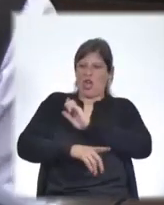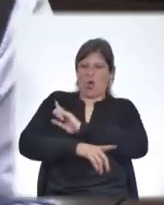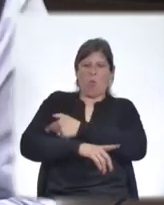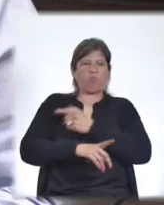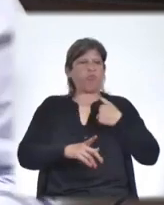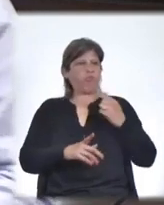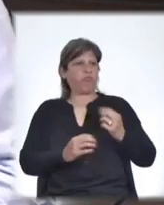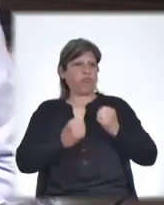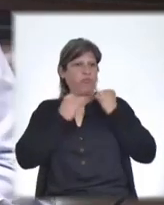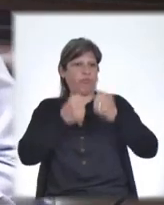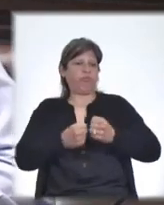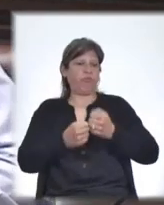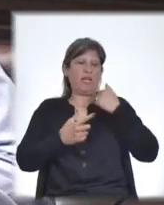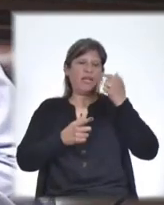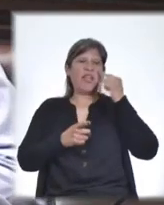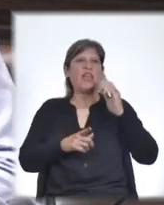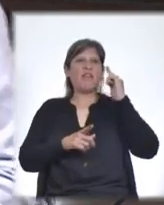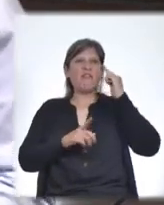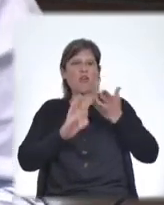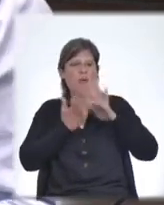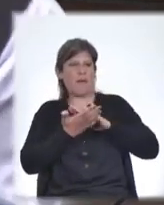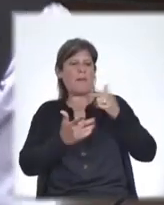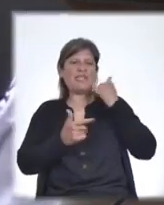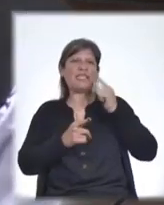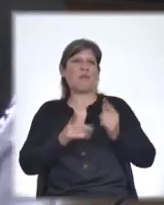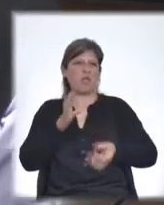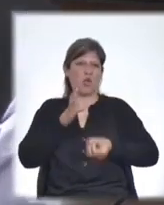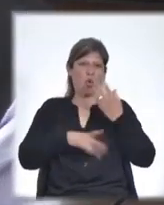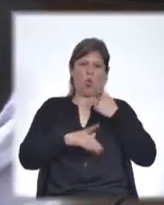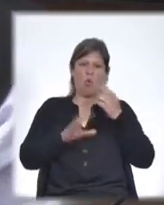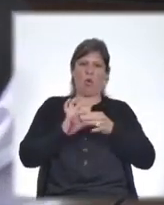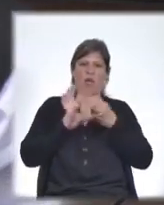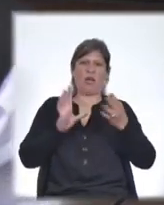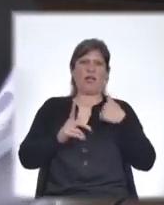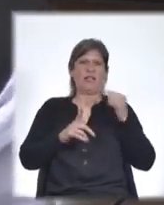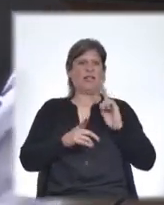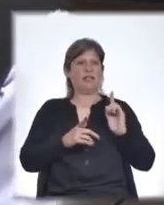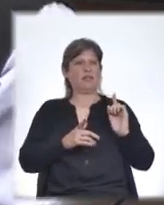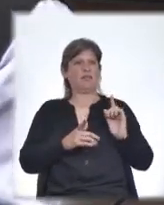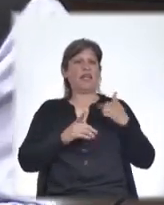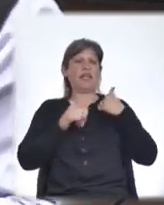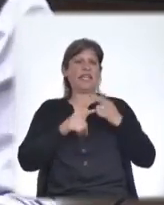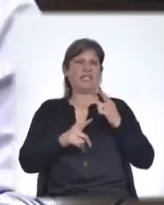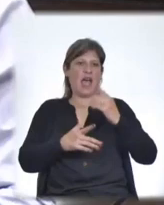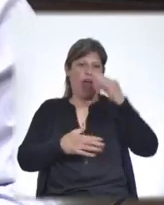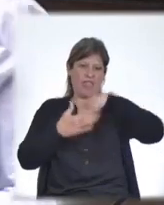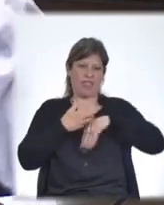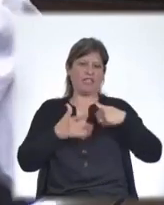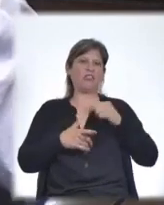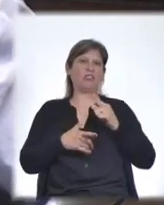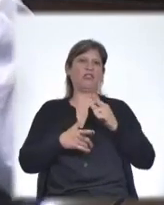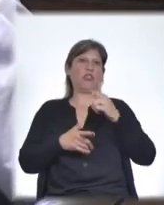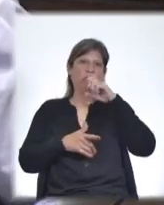motores del pensamiento neoliberal encarnado en la figura del señor presidente de la República.